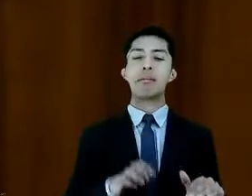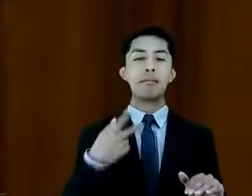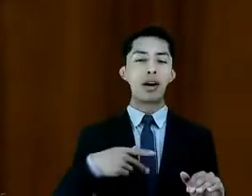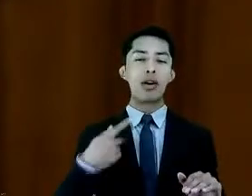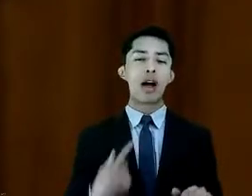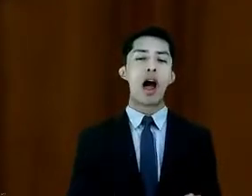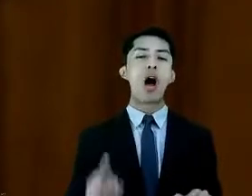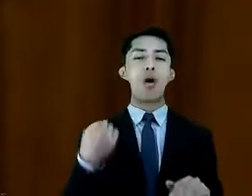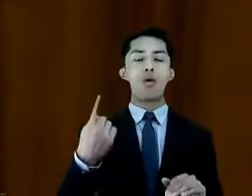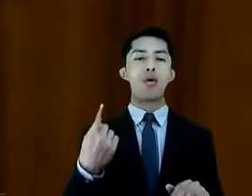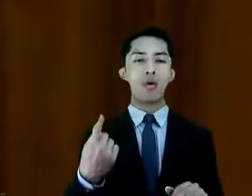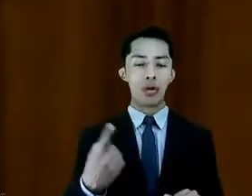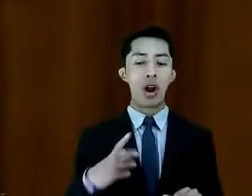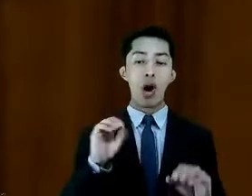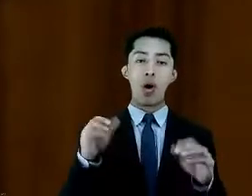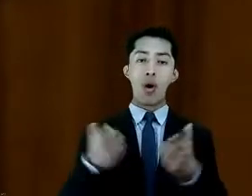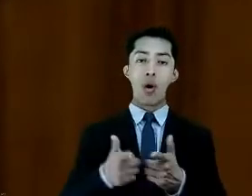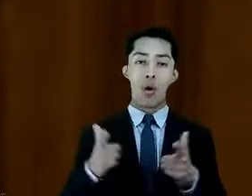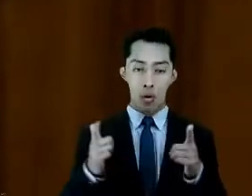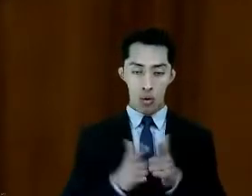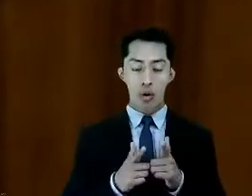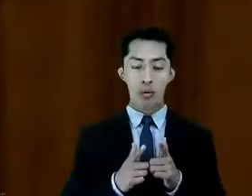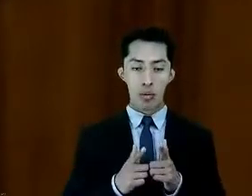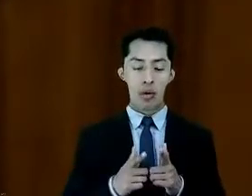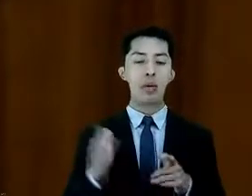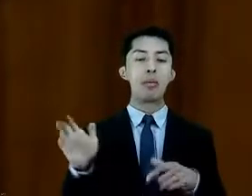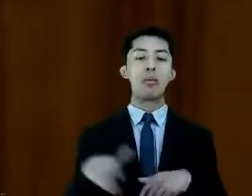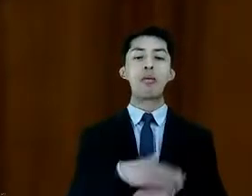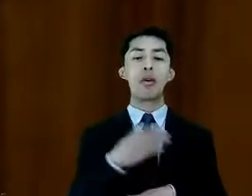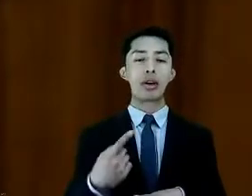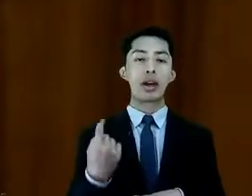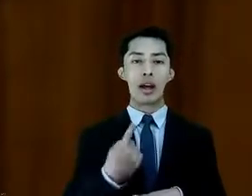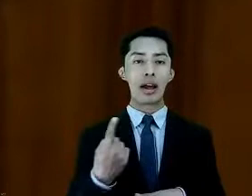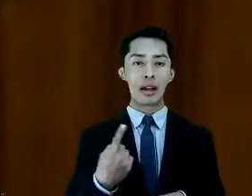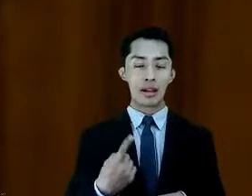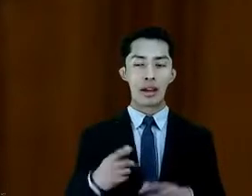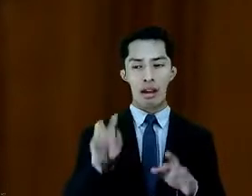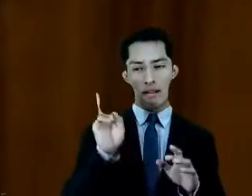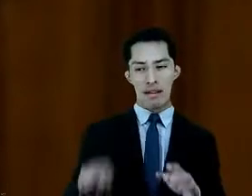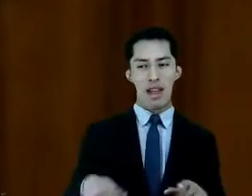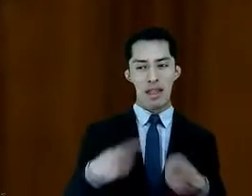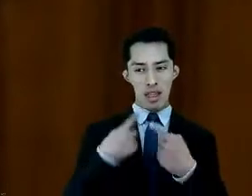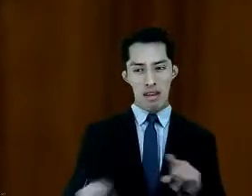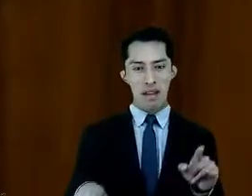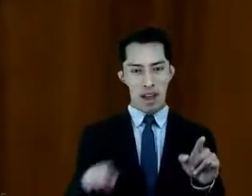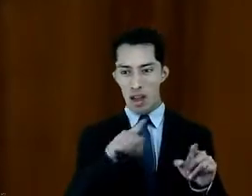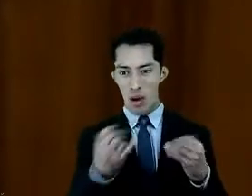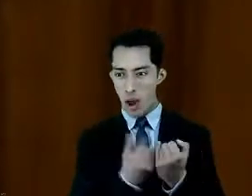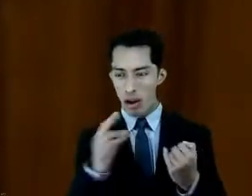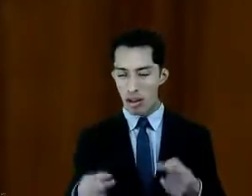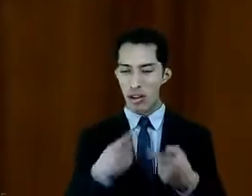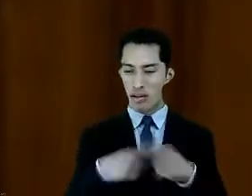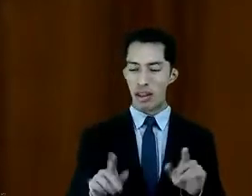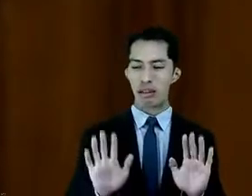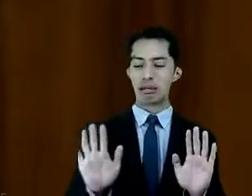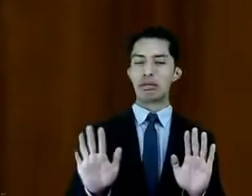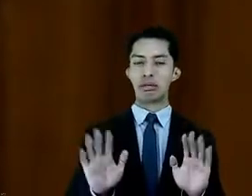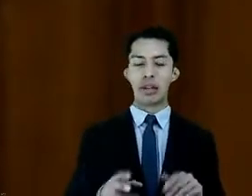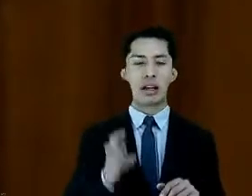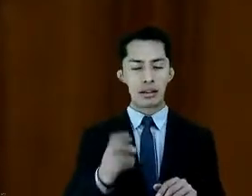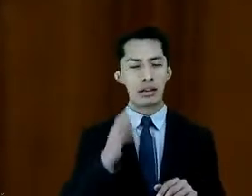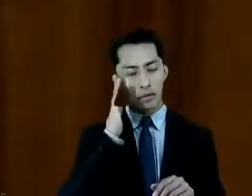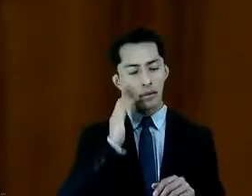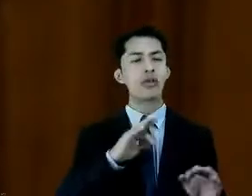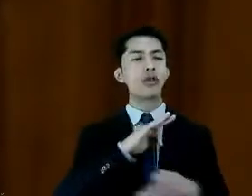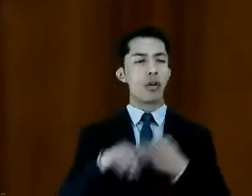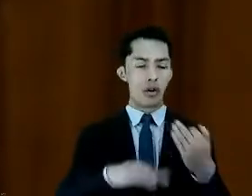persona o grupo por ser o verse diferente. Todos